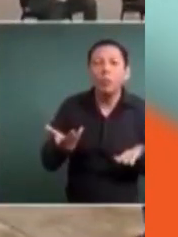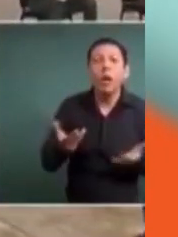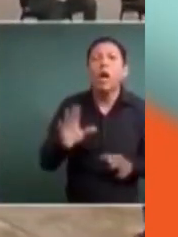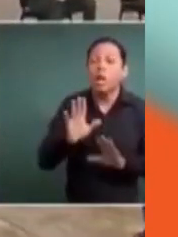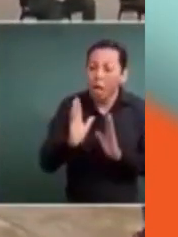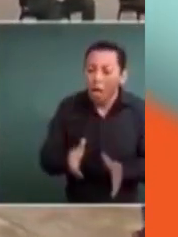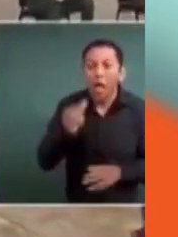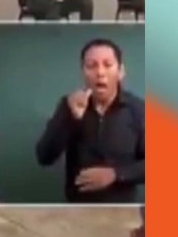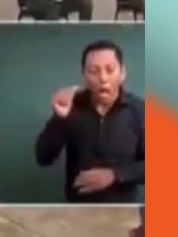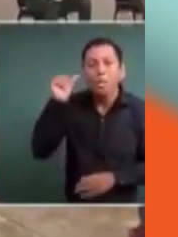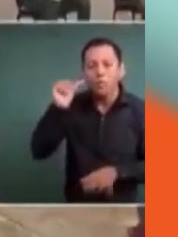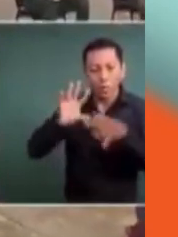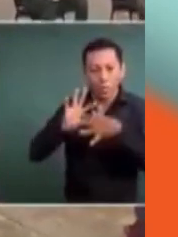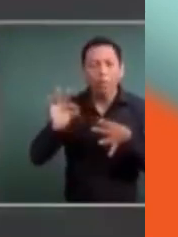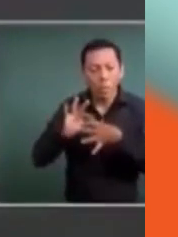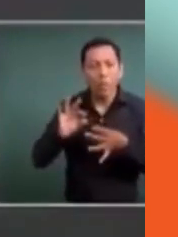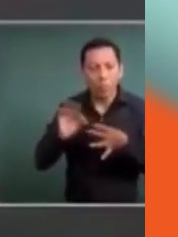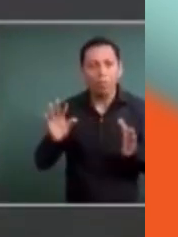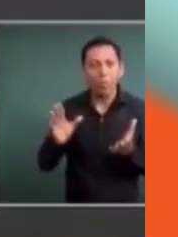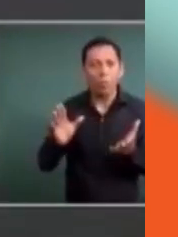porqué de